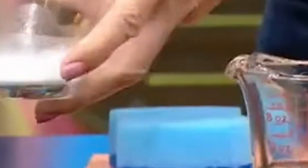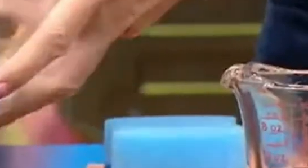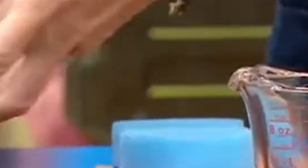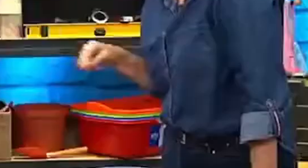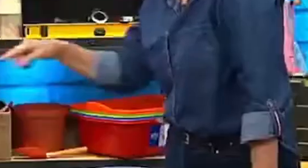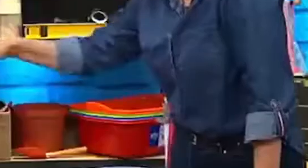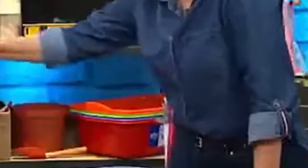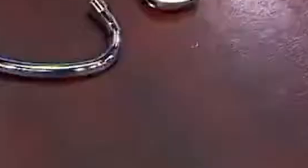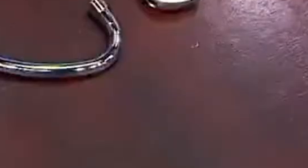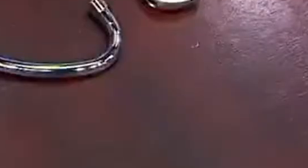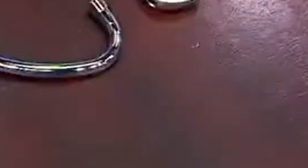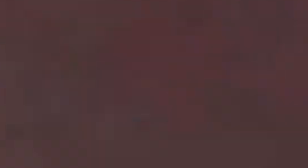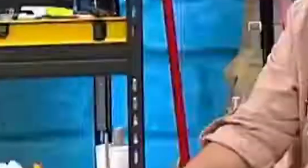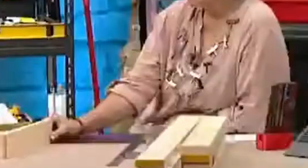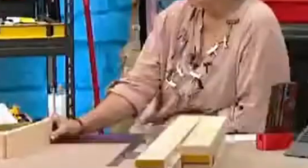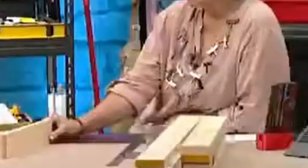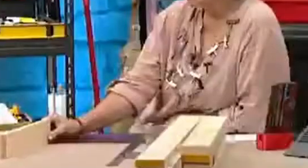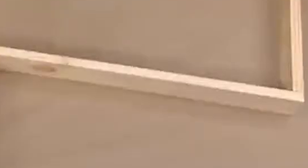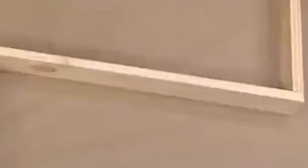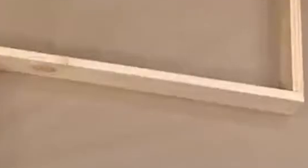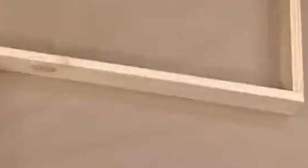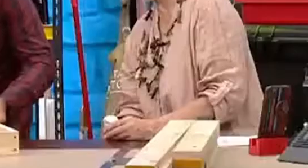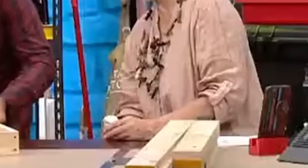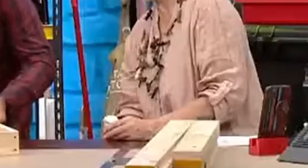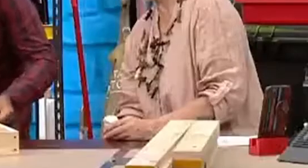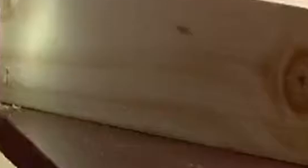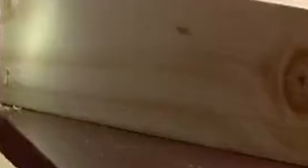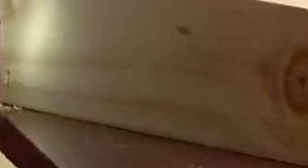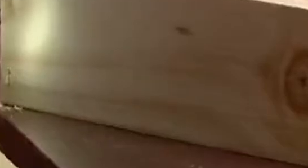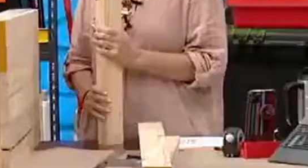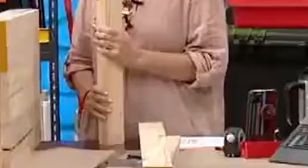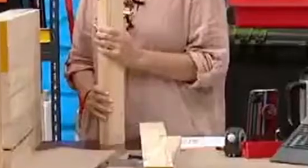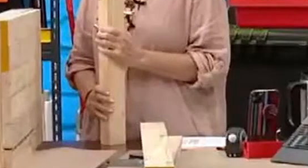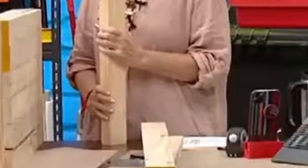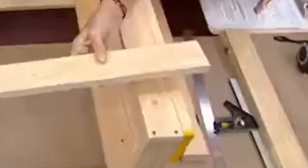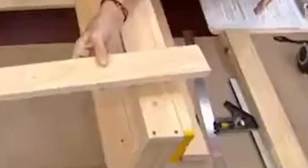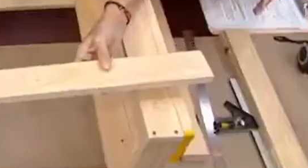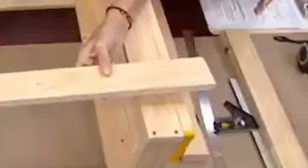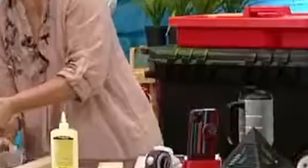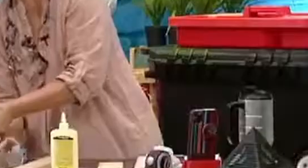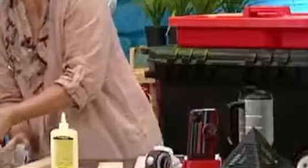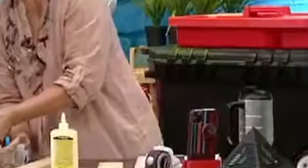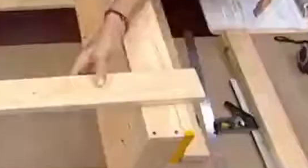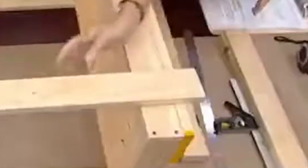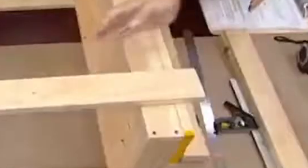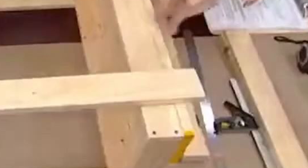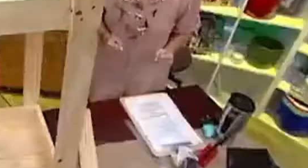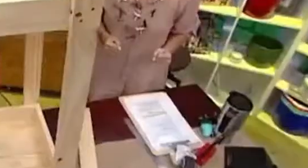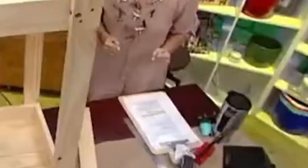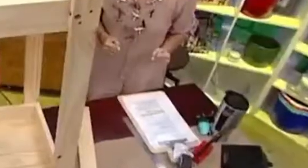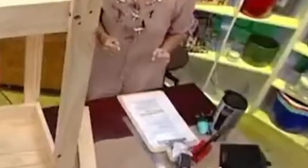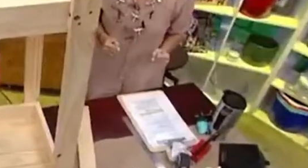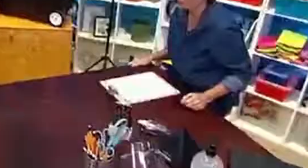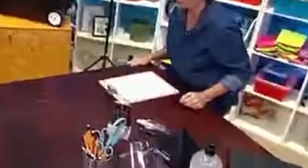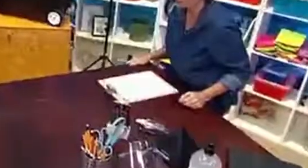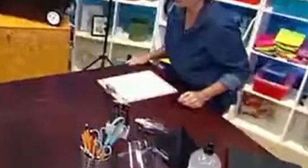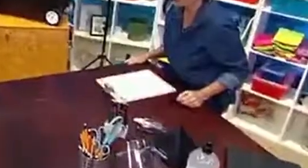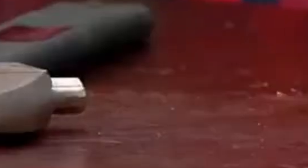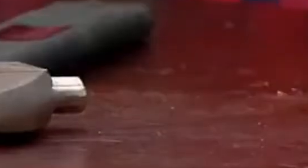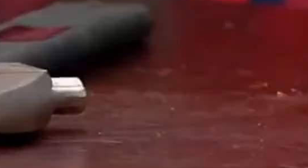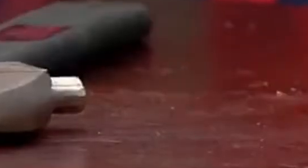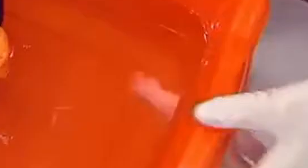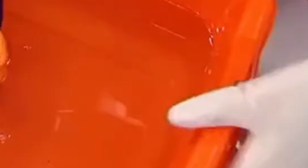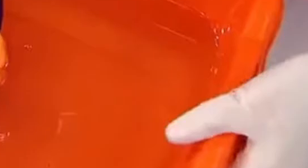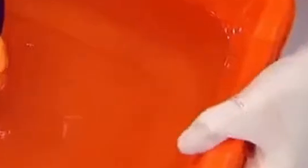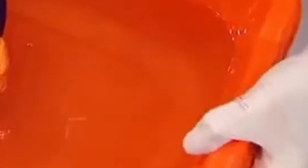dan la mejor solución. Joaquín crea a base de madera un práctico mostrador móvil para tu emprendimiento. Además